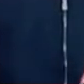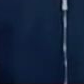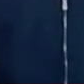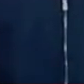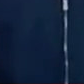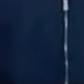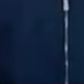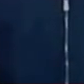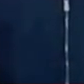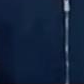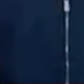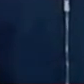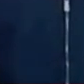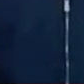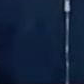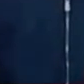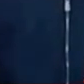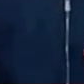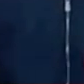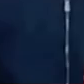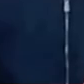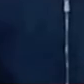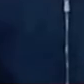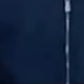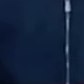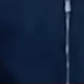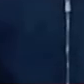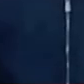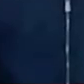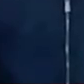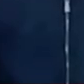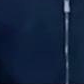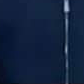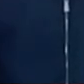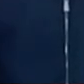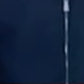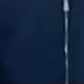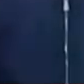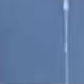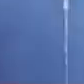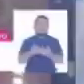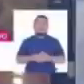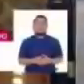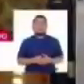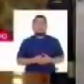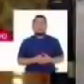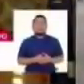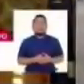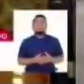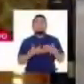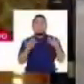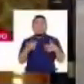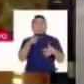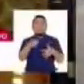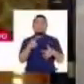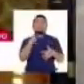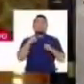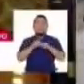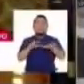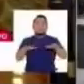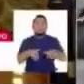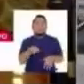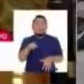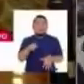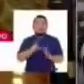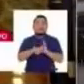Evidentemente, y eso se va a acabar más rápido que lo que ellos han pensado, porque el número de personas que se va a extrapolar a eso va a ser